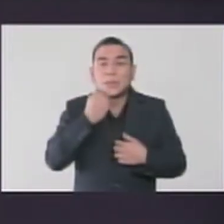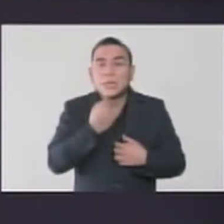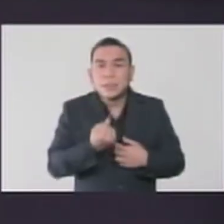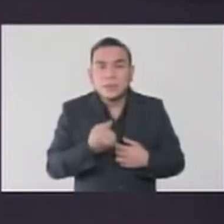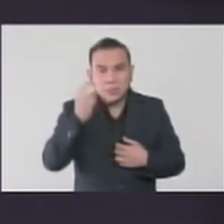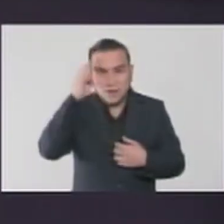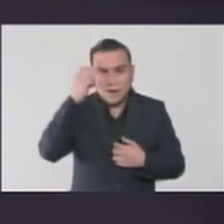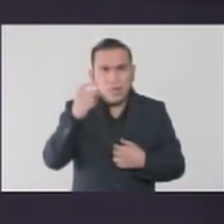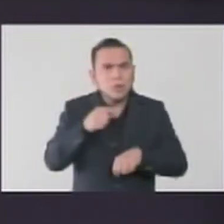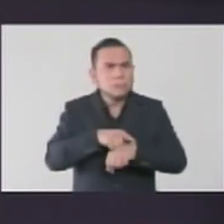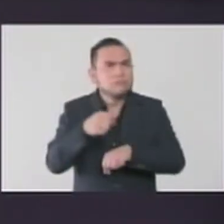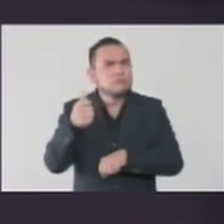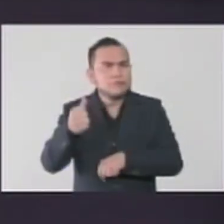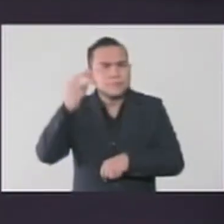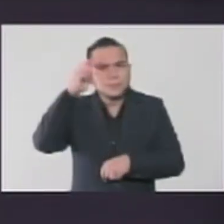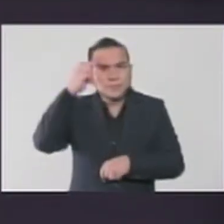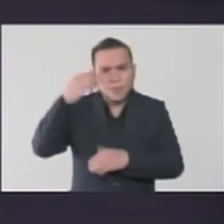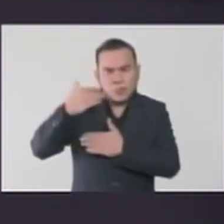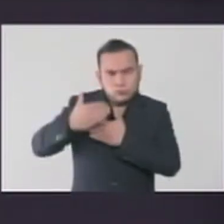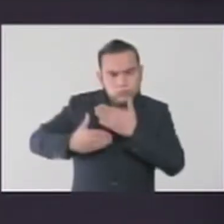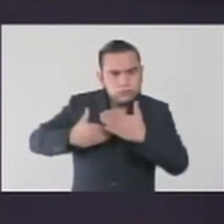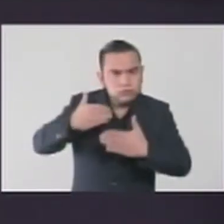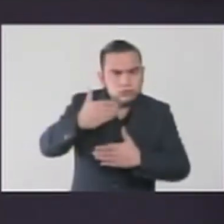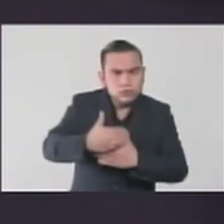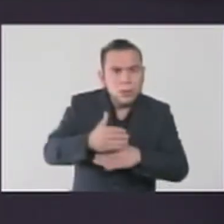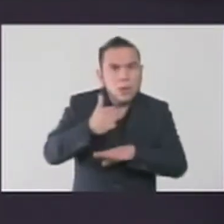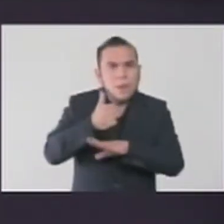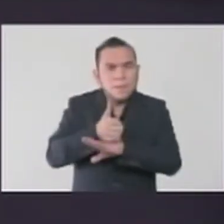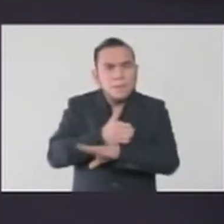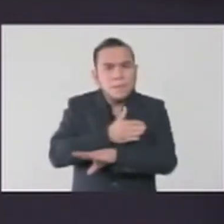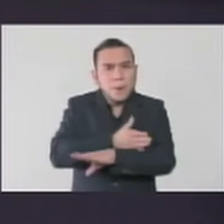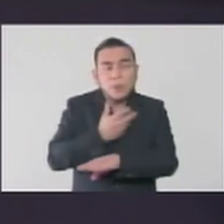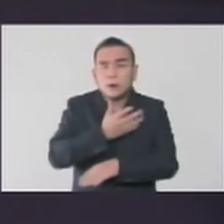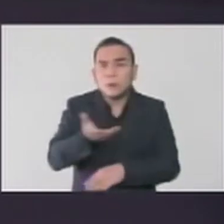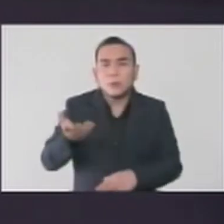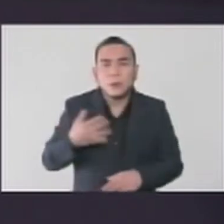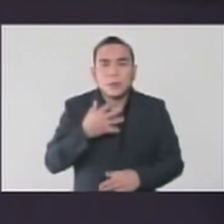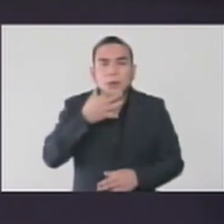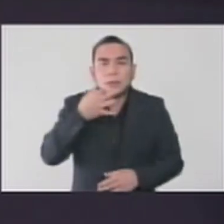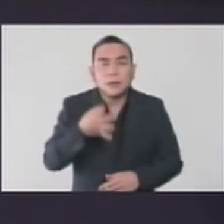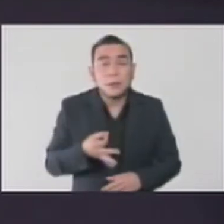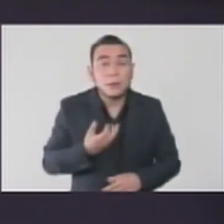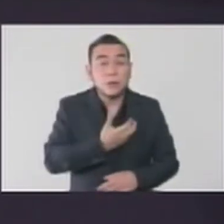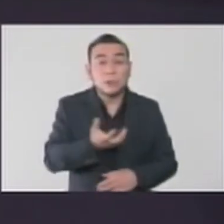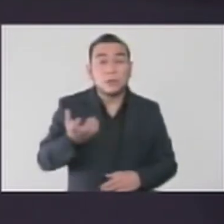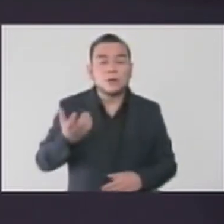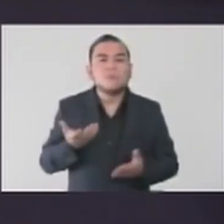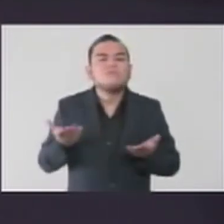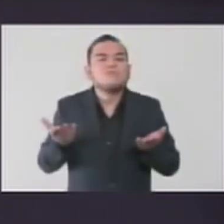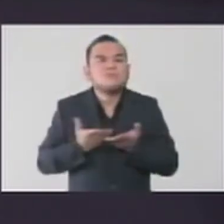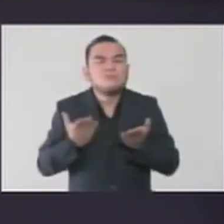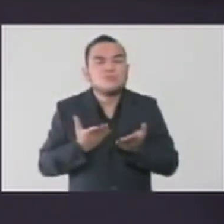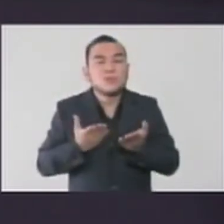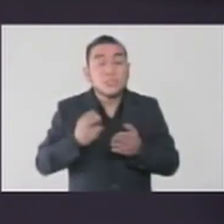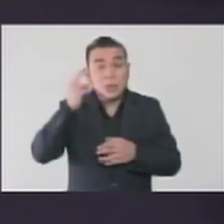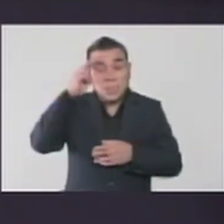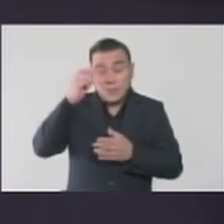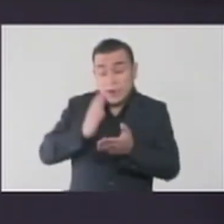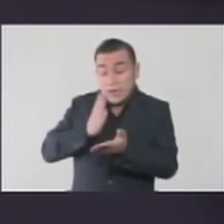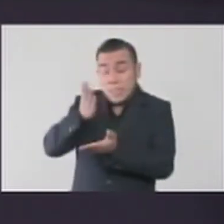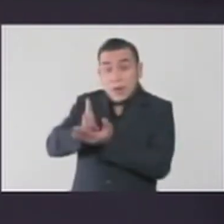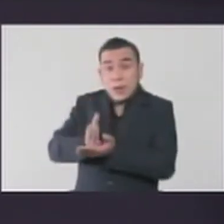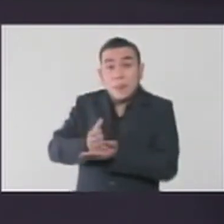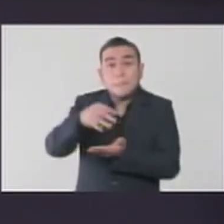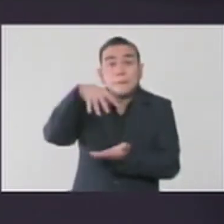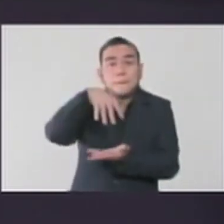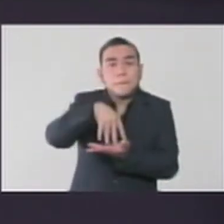algo rápido requiere fabricación requiere envío requiere de distribución requiere logística para llevarlas al brazo de las personas